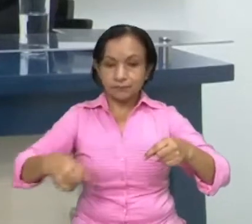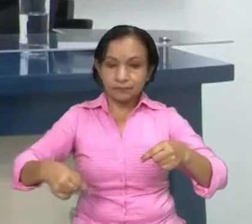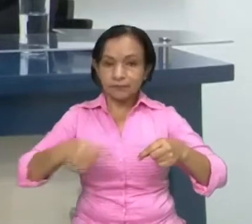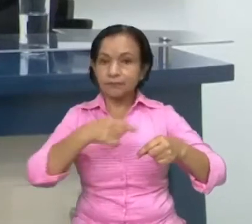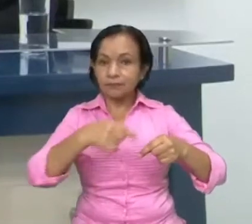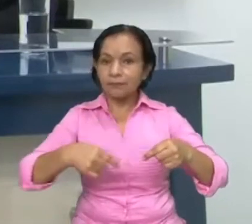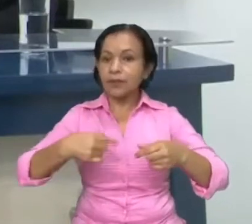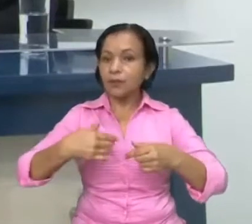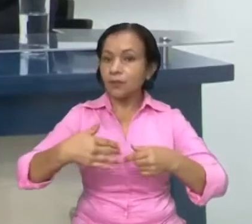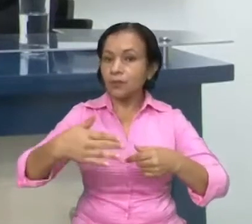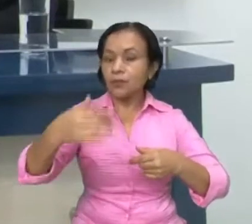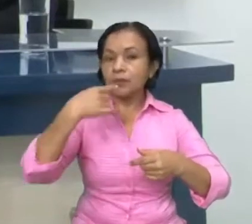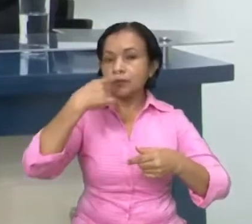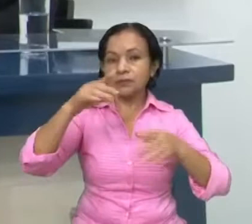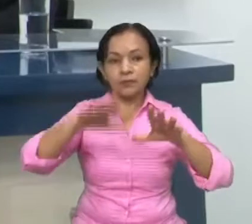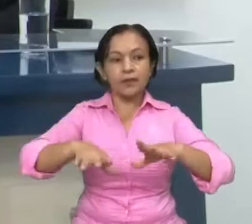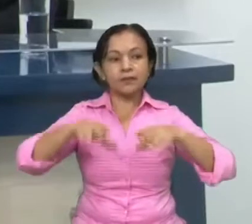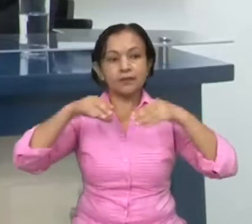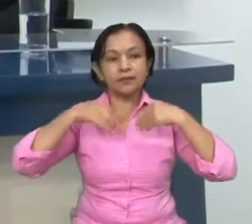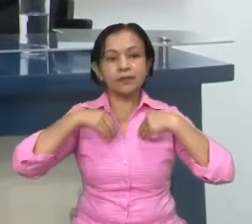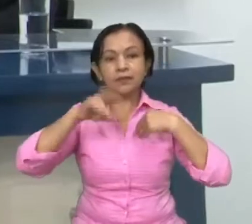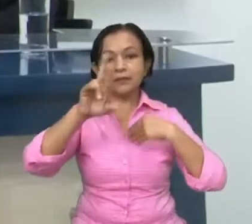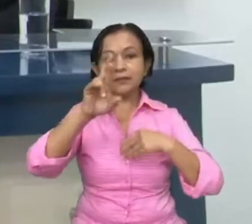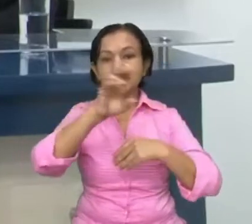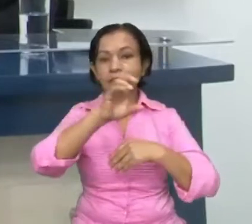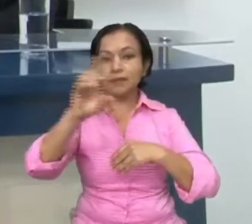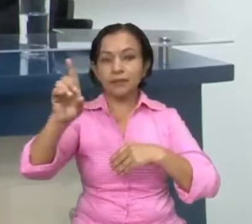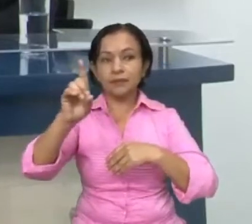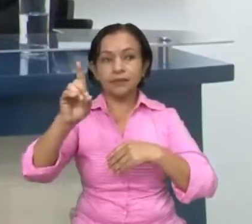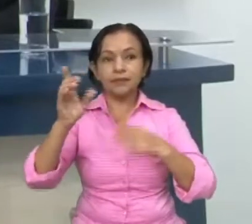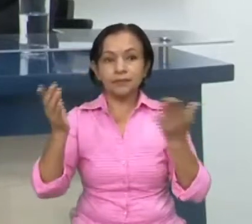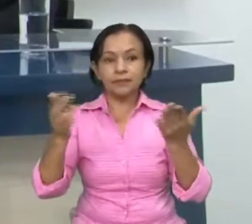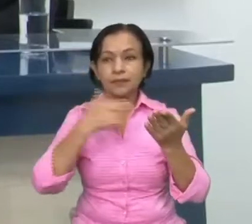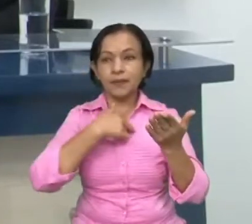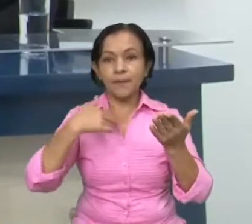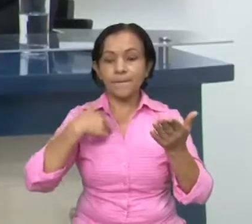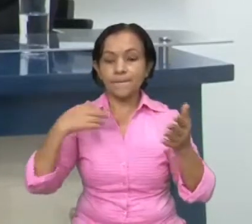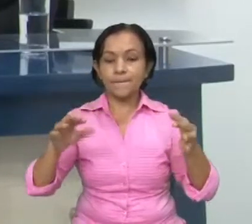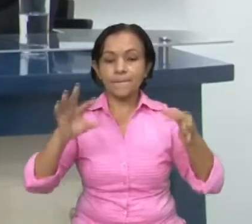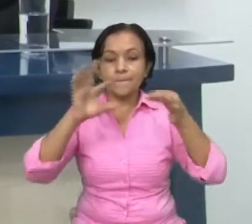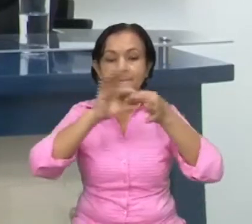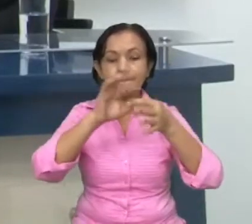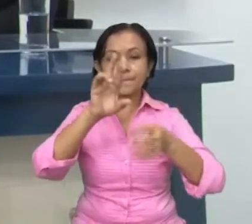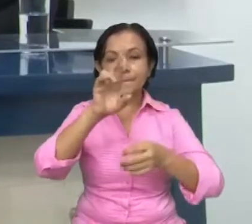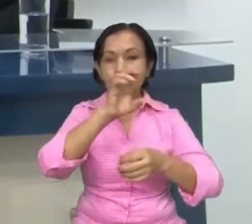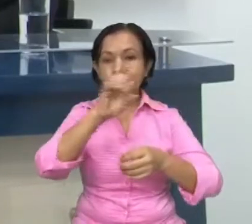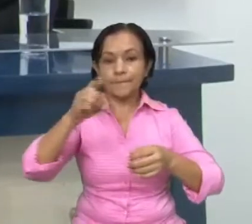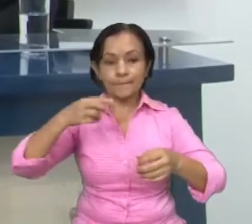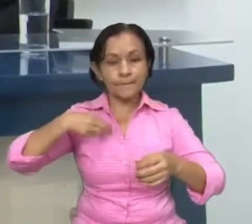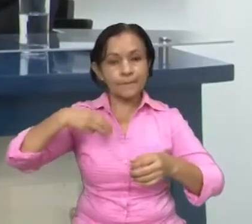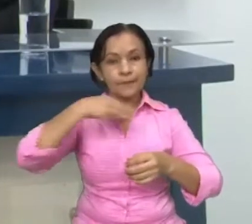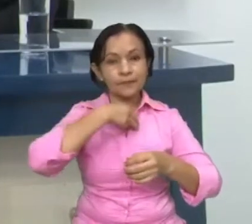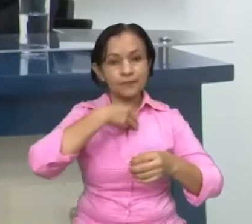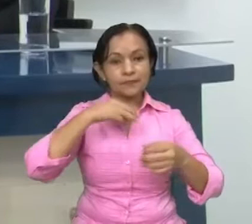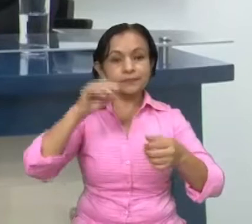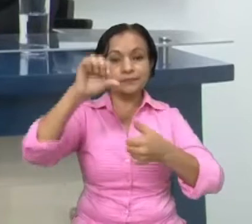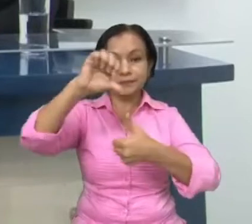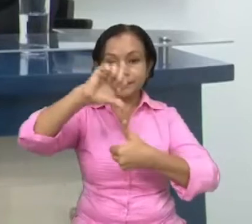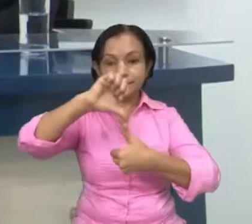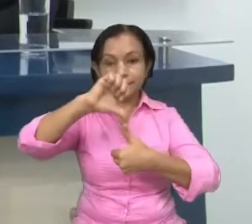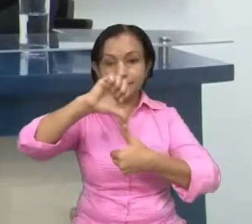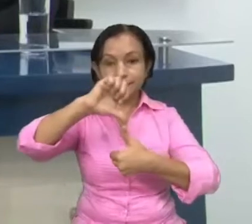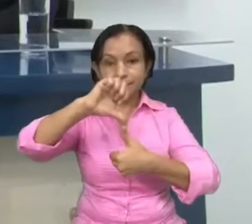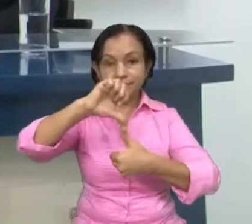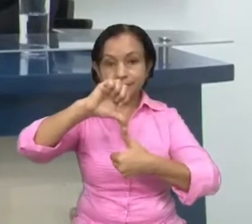y pues prácticamente nos aceptaron en la red. En este momento, al ser parte de esta red, nos posiciona en